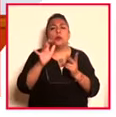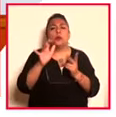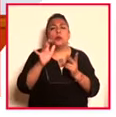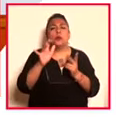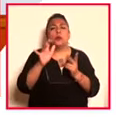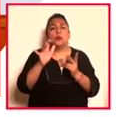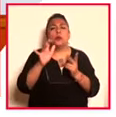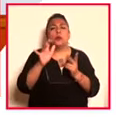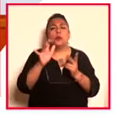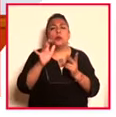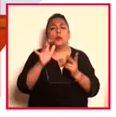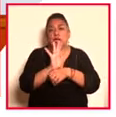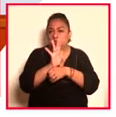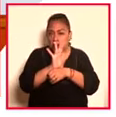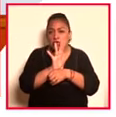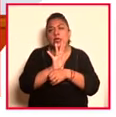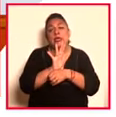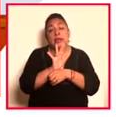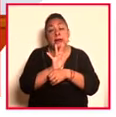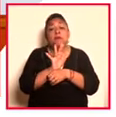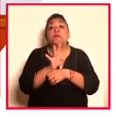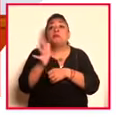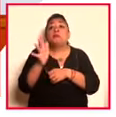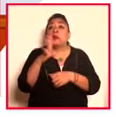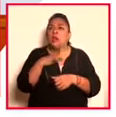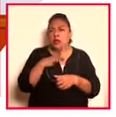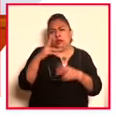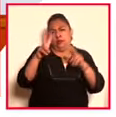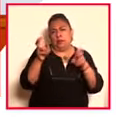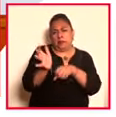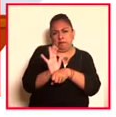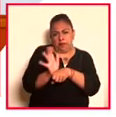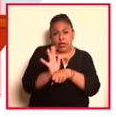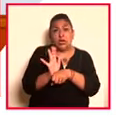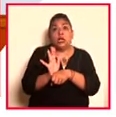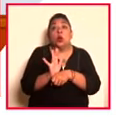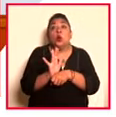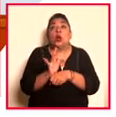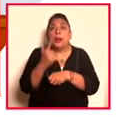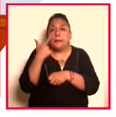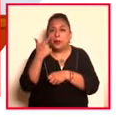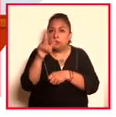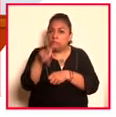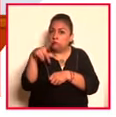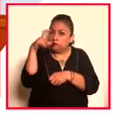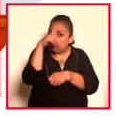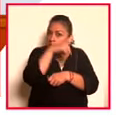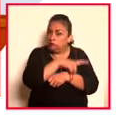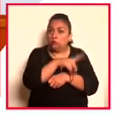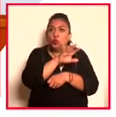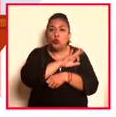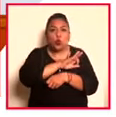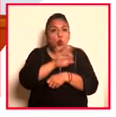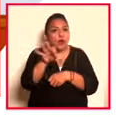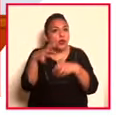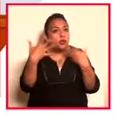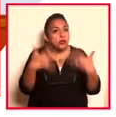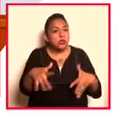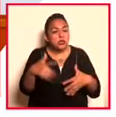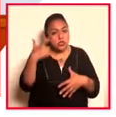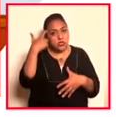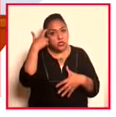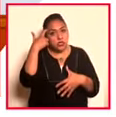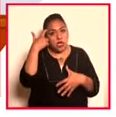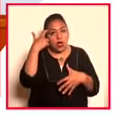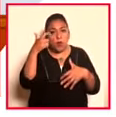séptimo arte con una película que nos muestra lo complejo que puede ser manejar el trastorno de déficit de atención e inclusive